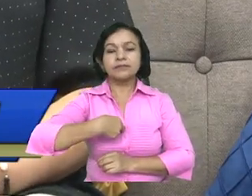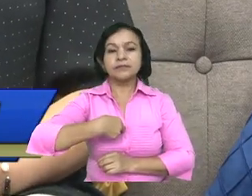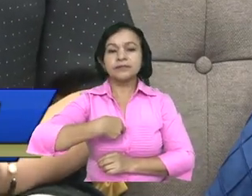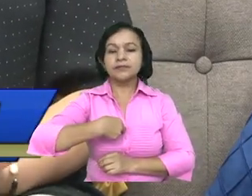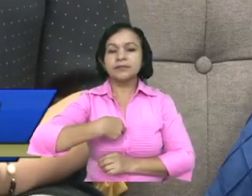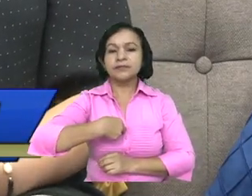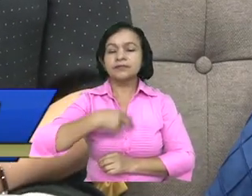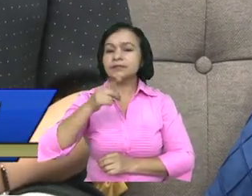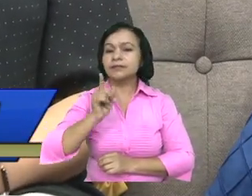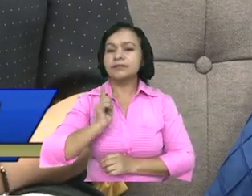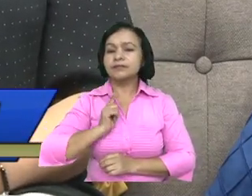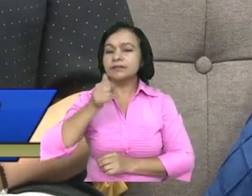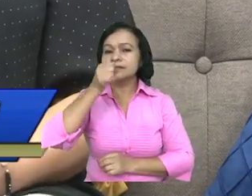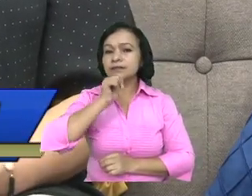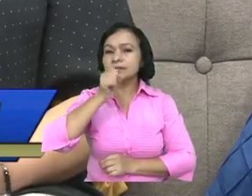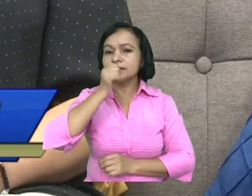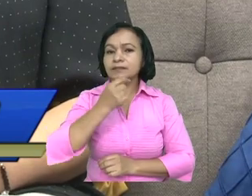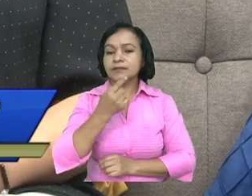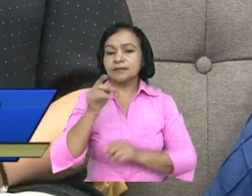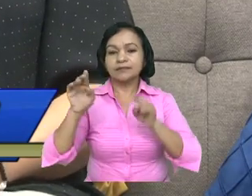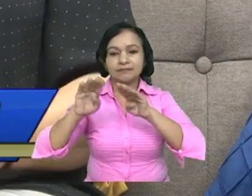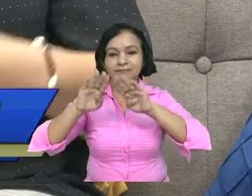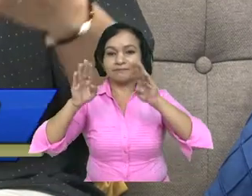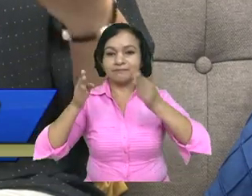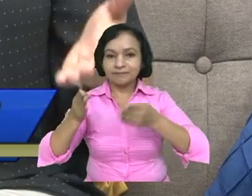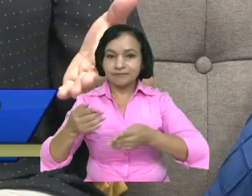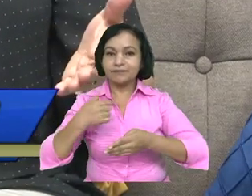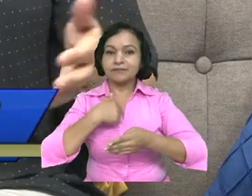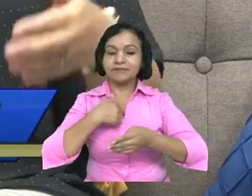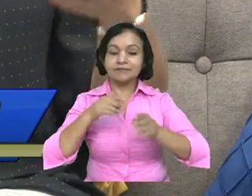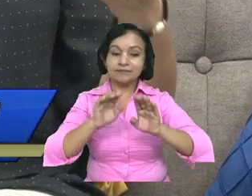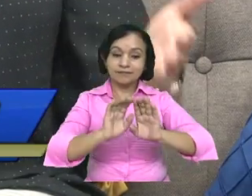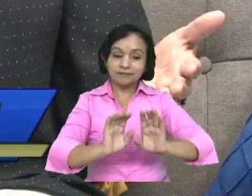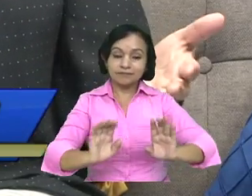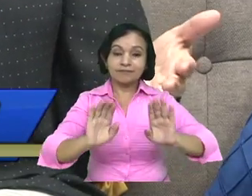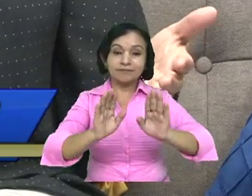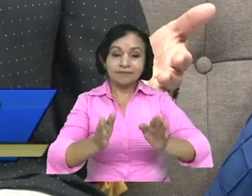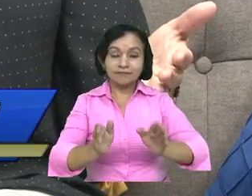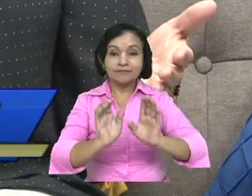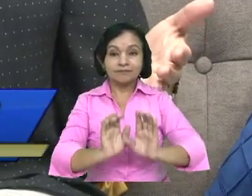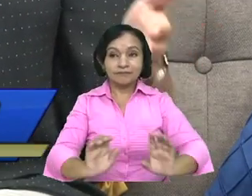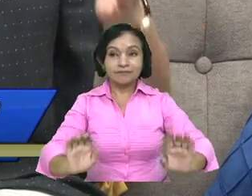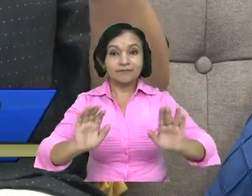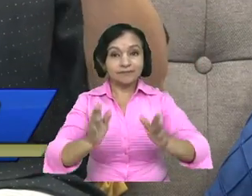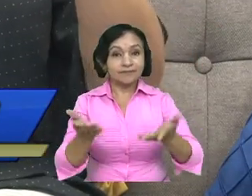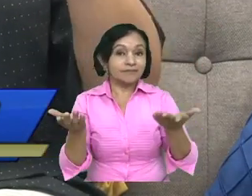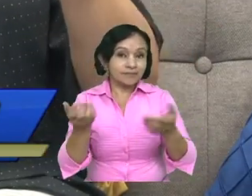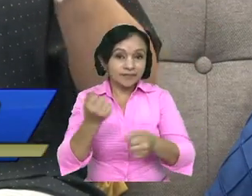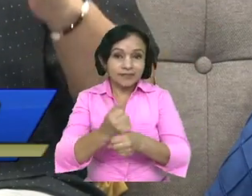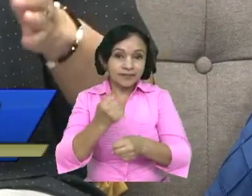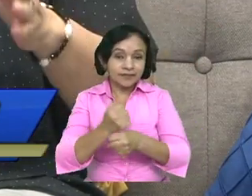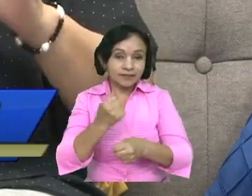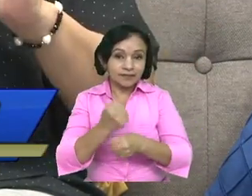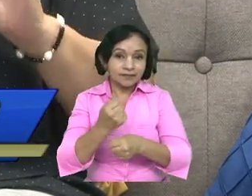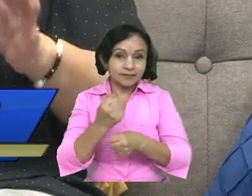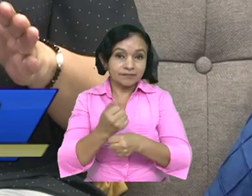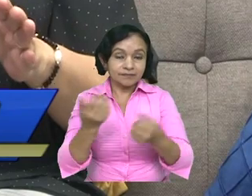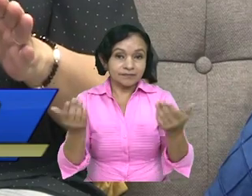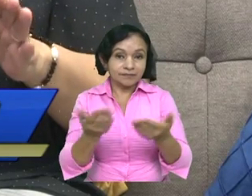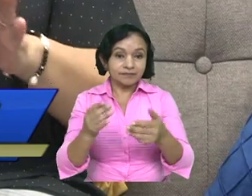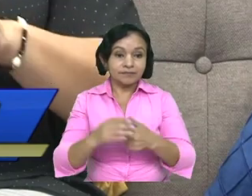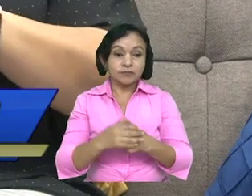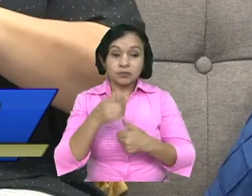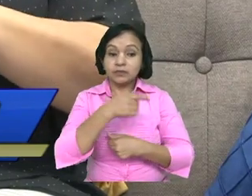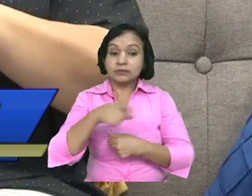el garantizar el agua? ¿A la mujer? ¿A la niña? ¿Al niño? Lo asumen como una labor doméstica. Se asume como una